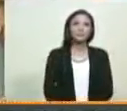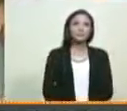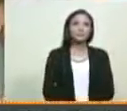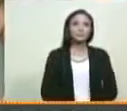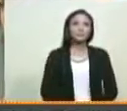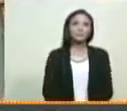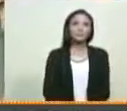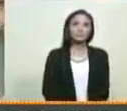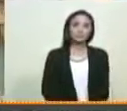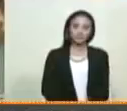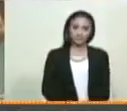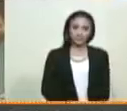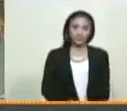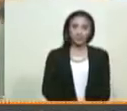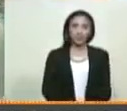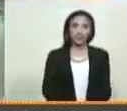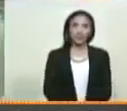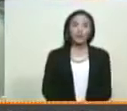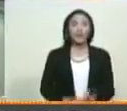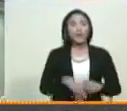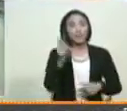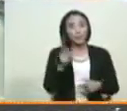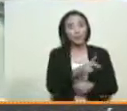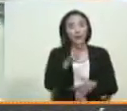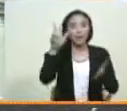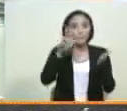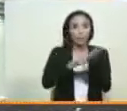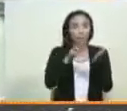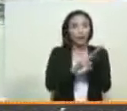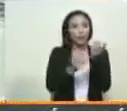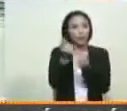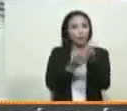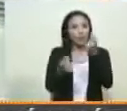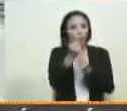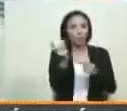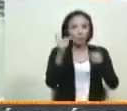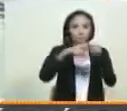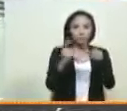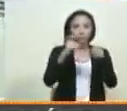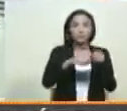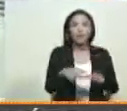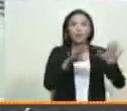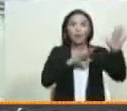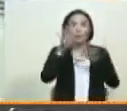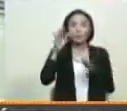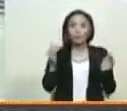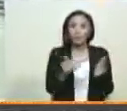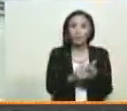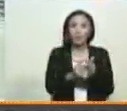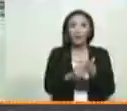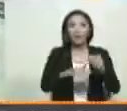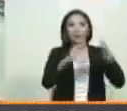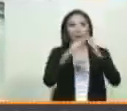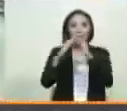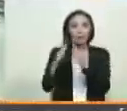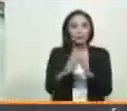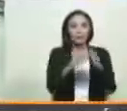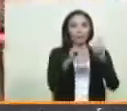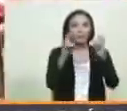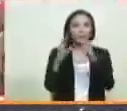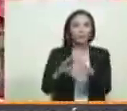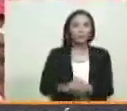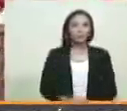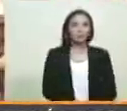Y he aprobado los recursos para incorporar 14.000 nuevos hogares de la patria.